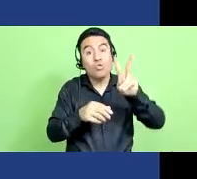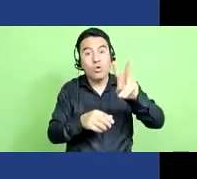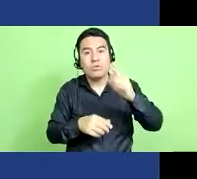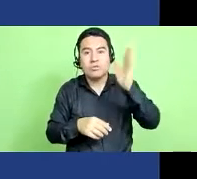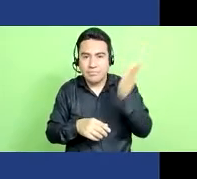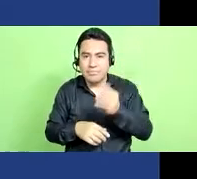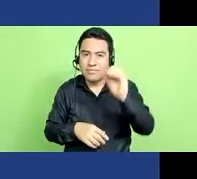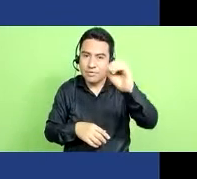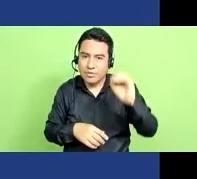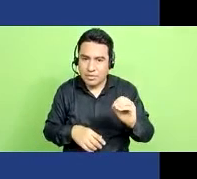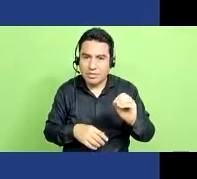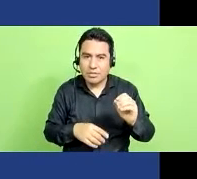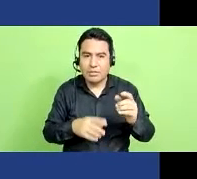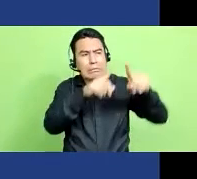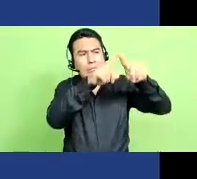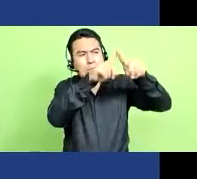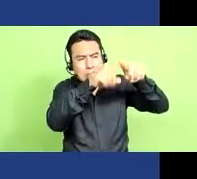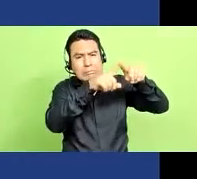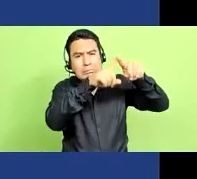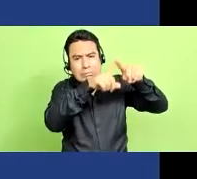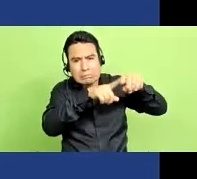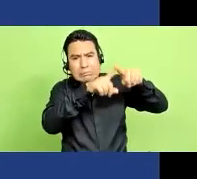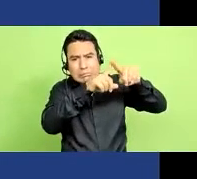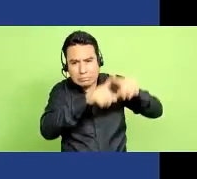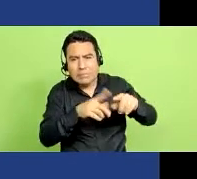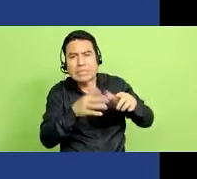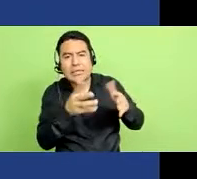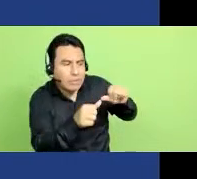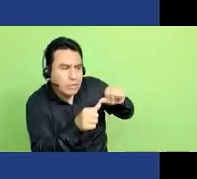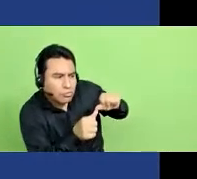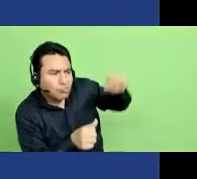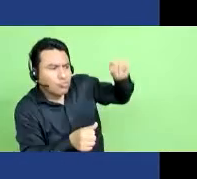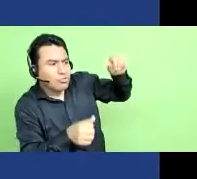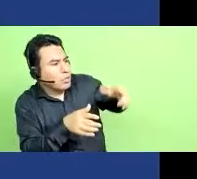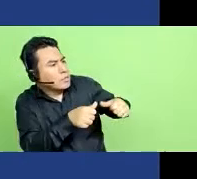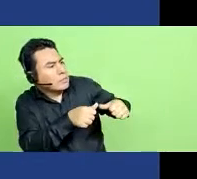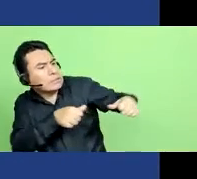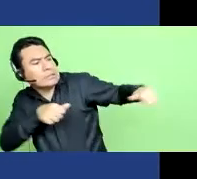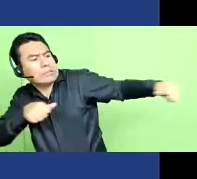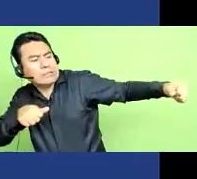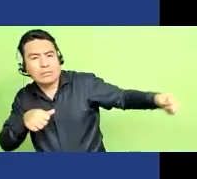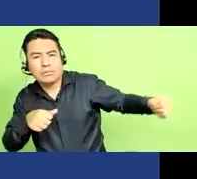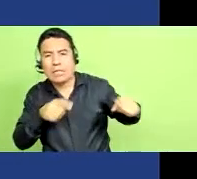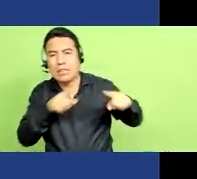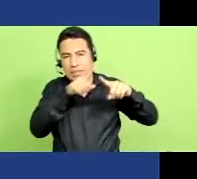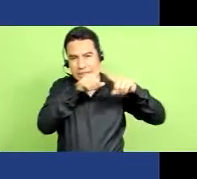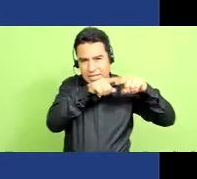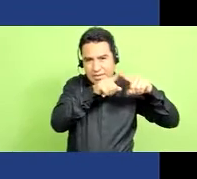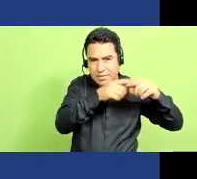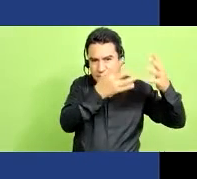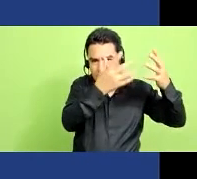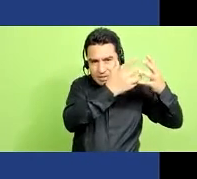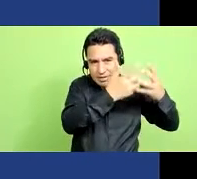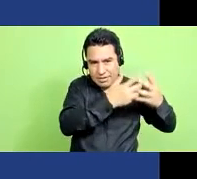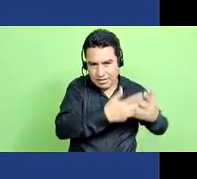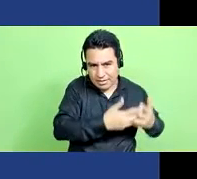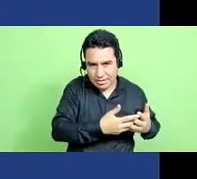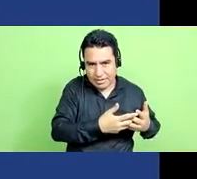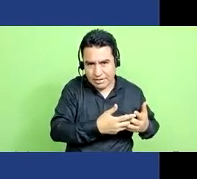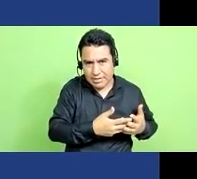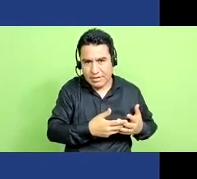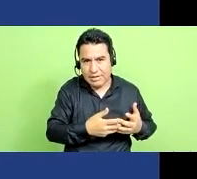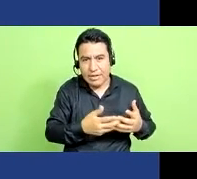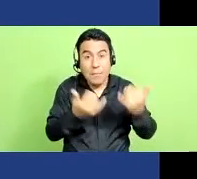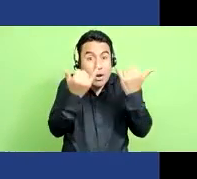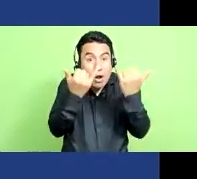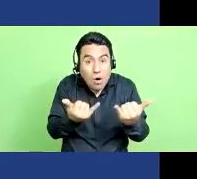dependiendo en la altura del recorrido que iba a realizar la rama entonces la